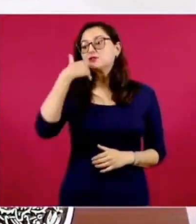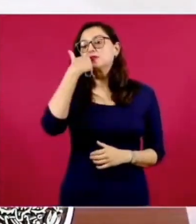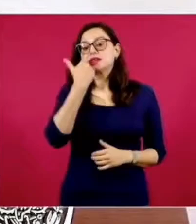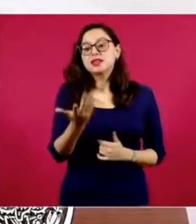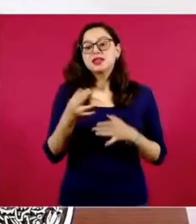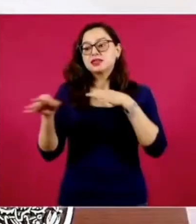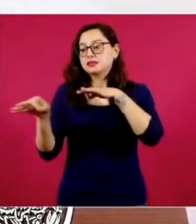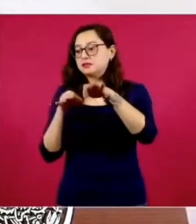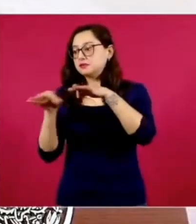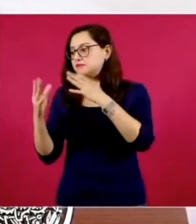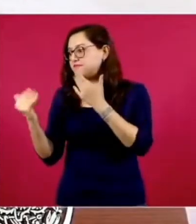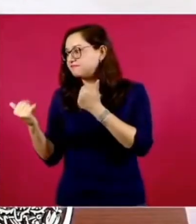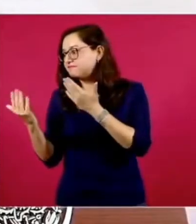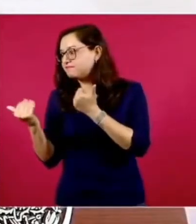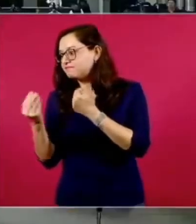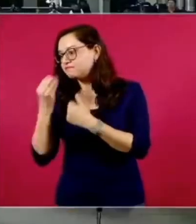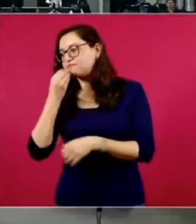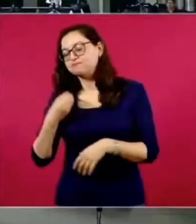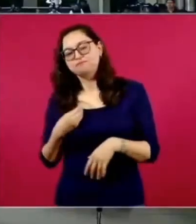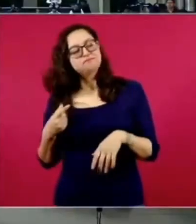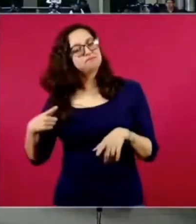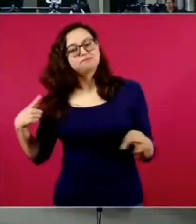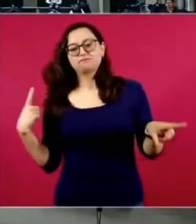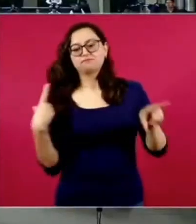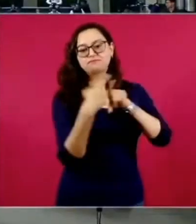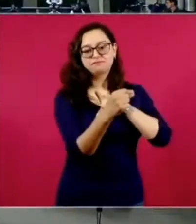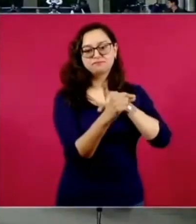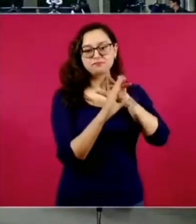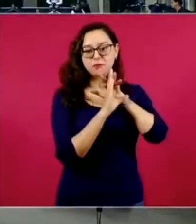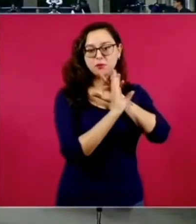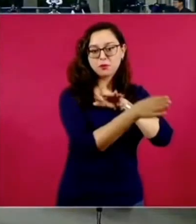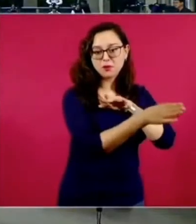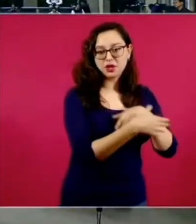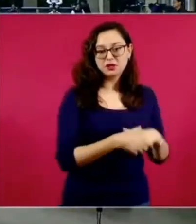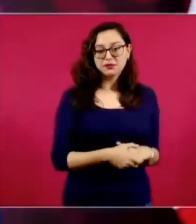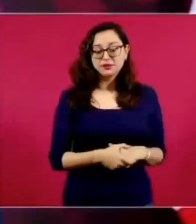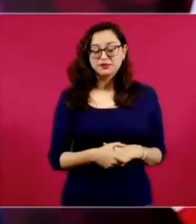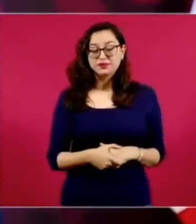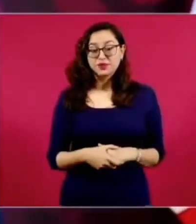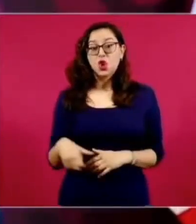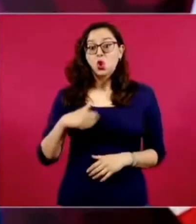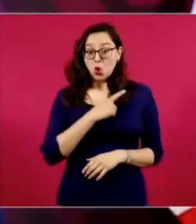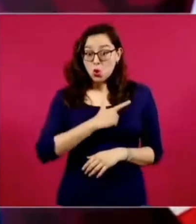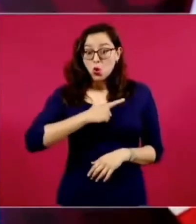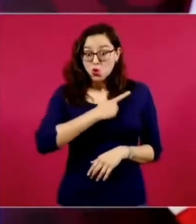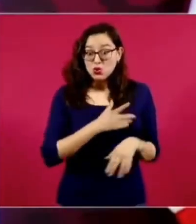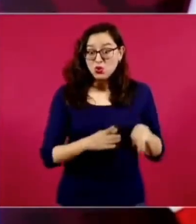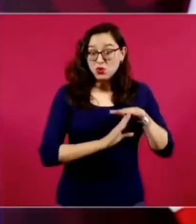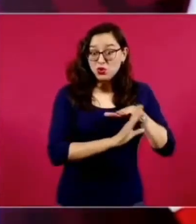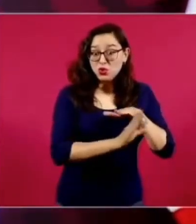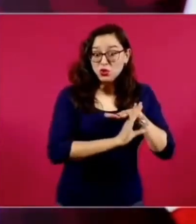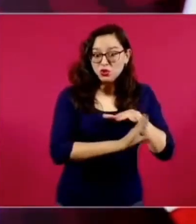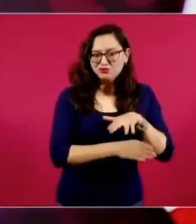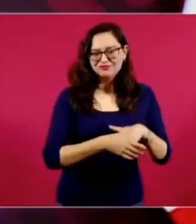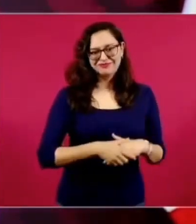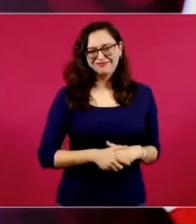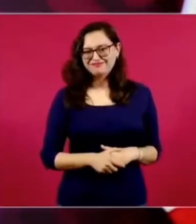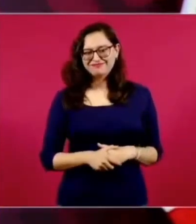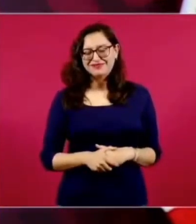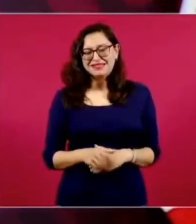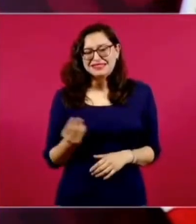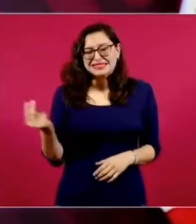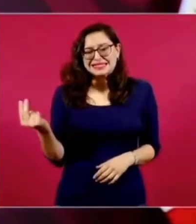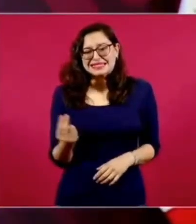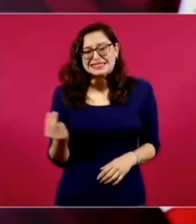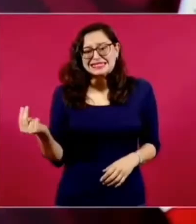origen. La migración no es por gusto, es por necesidad. Por eso, para